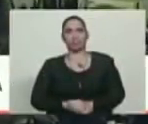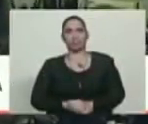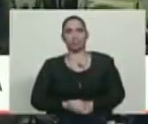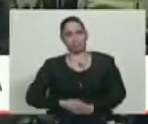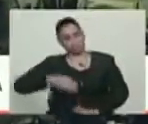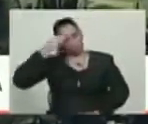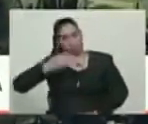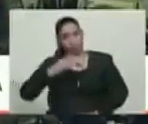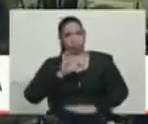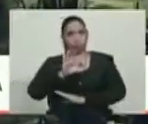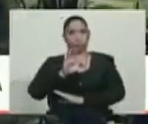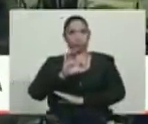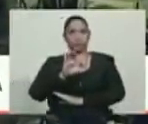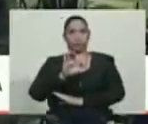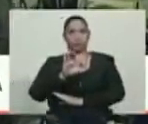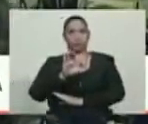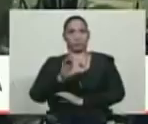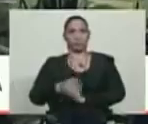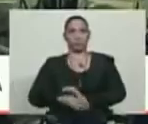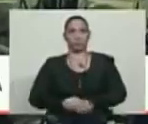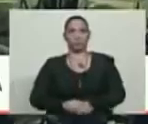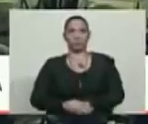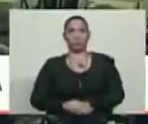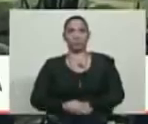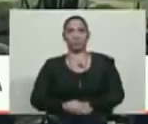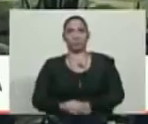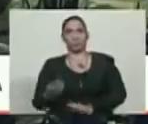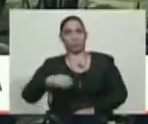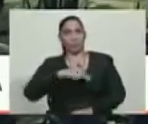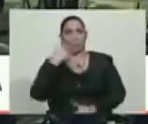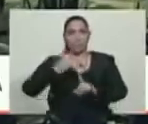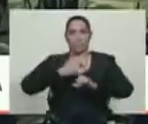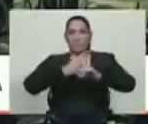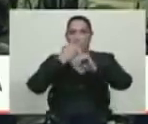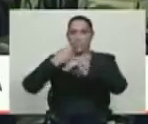Militares de la patria, estamos en una batalla histórica.